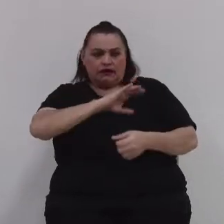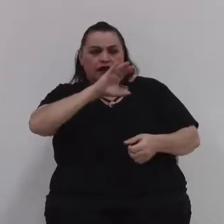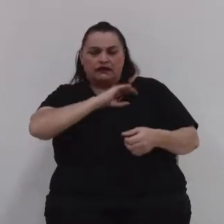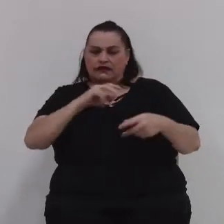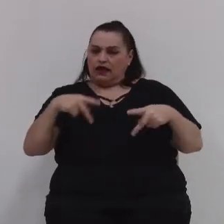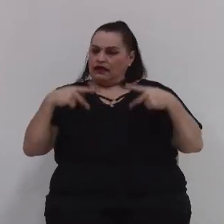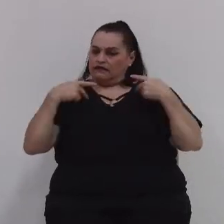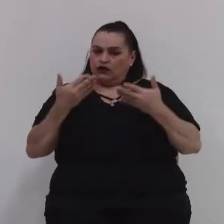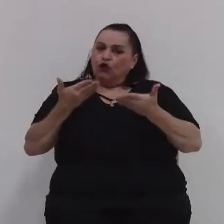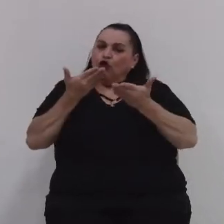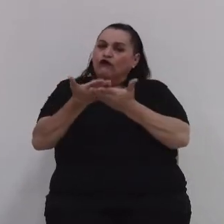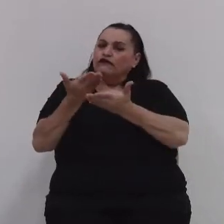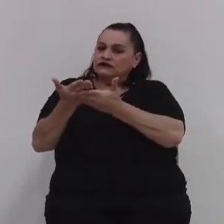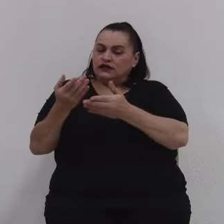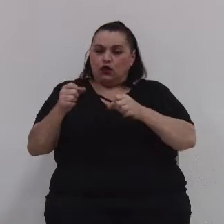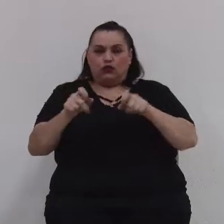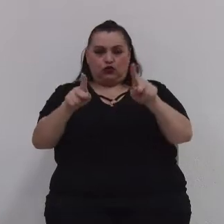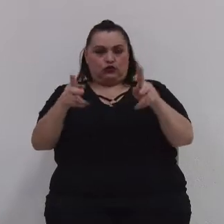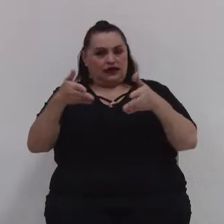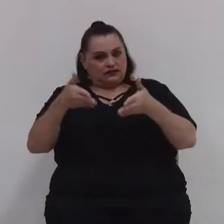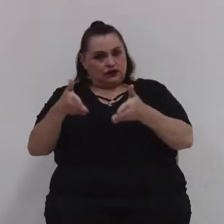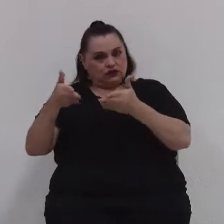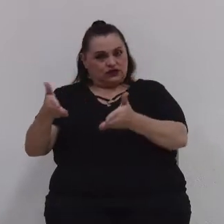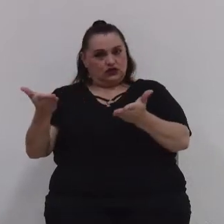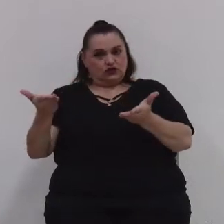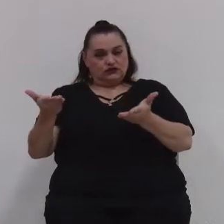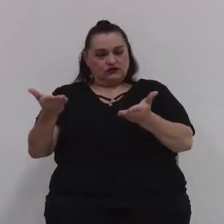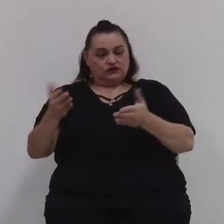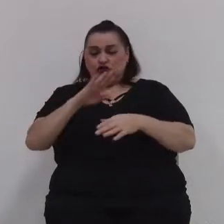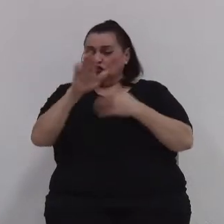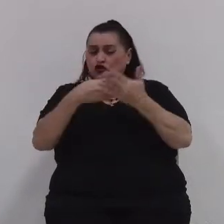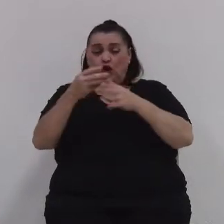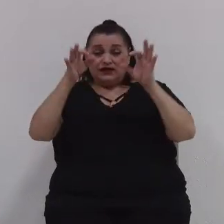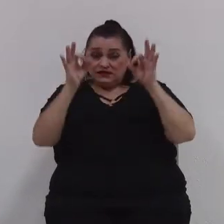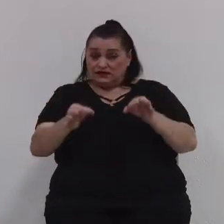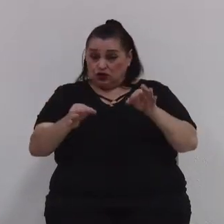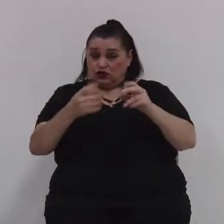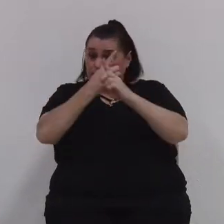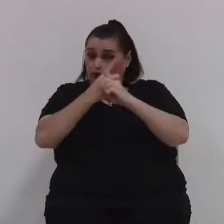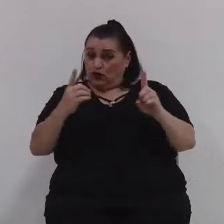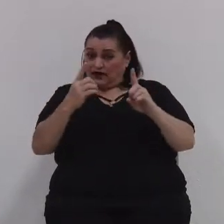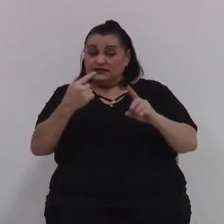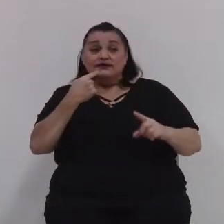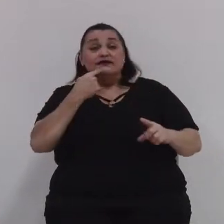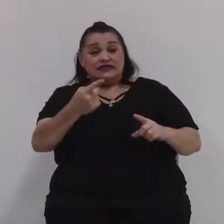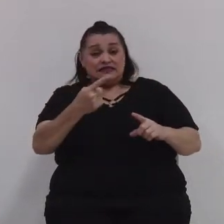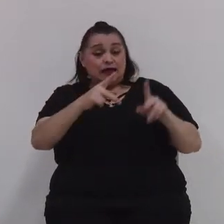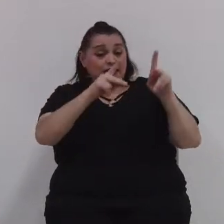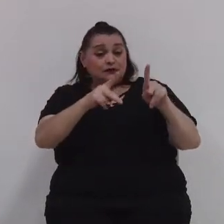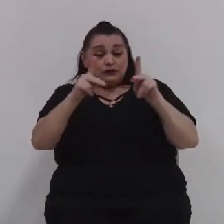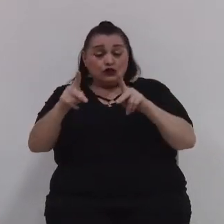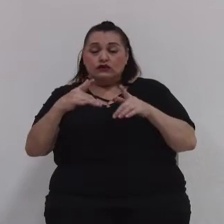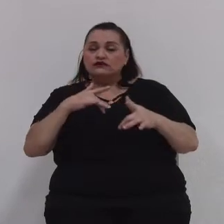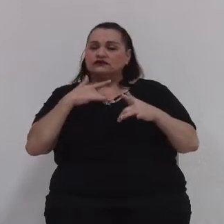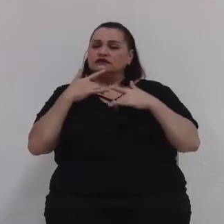ofrecerles oportunidades a mis hijos? Y todas las mediciones de democracia además nos dicen que la gente se